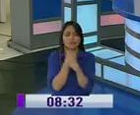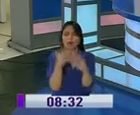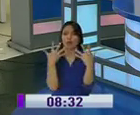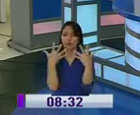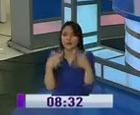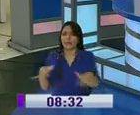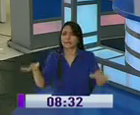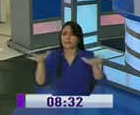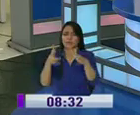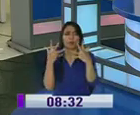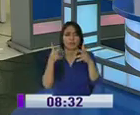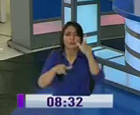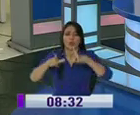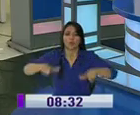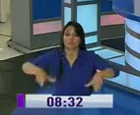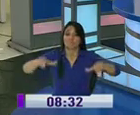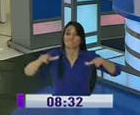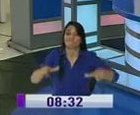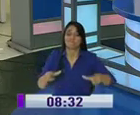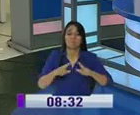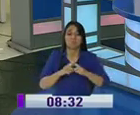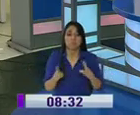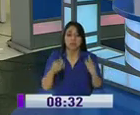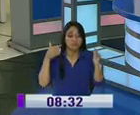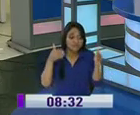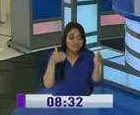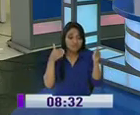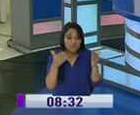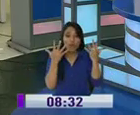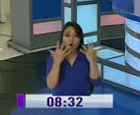son bastante grandes y no siempre están pendientes de